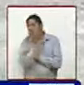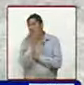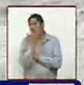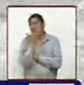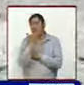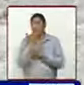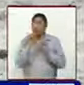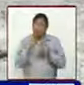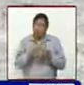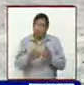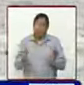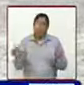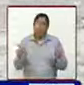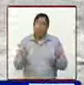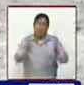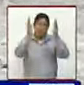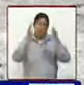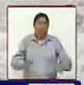posible.